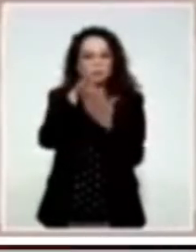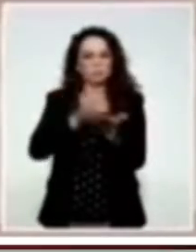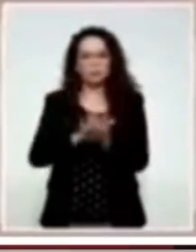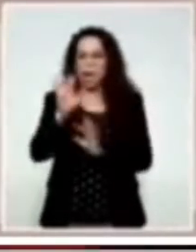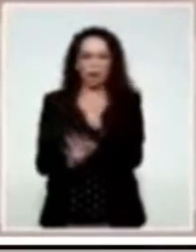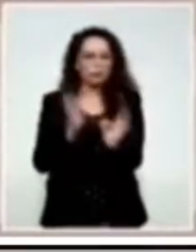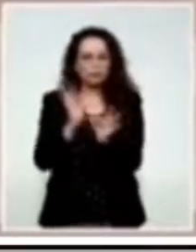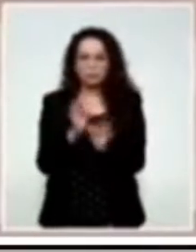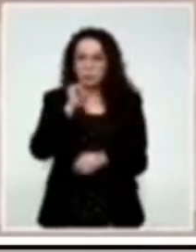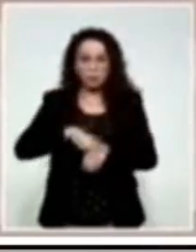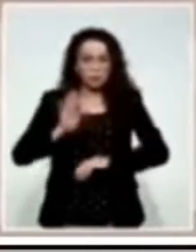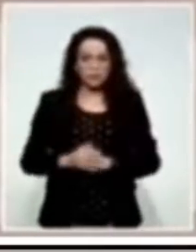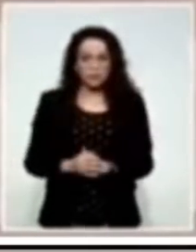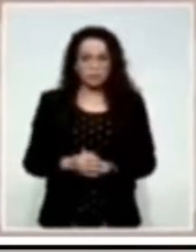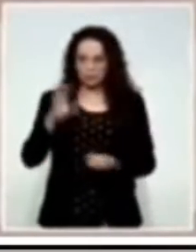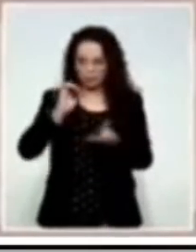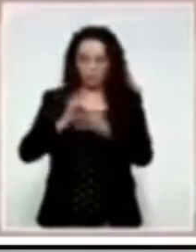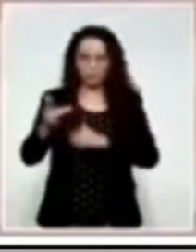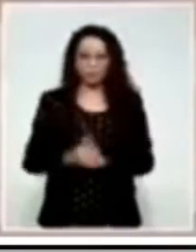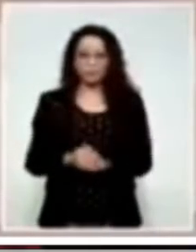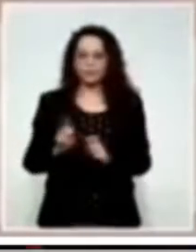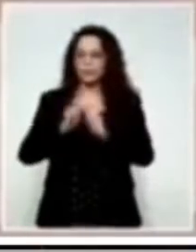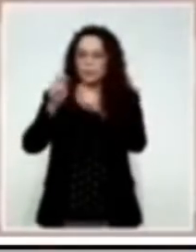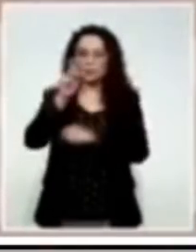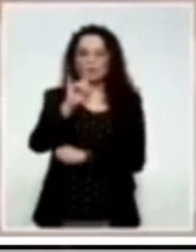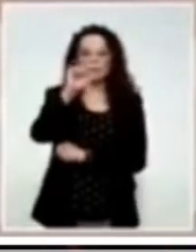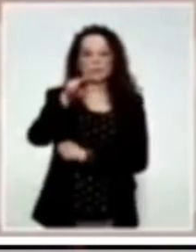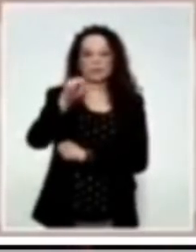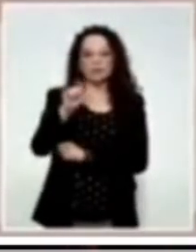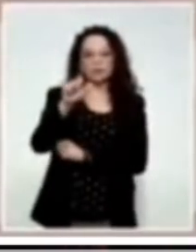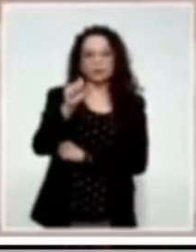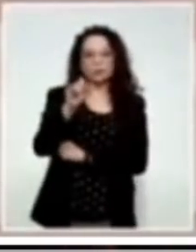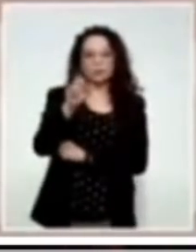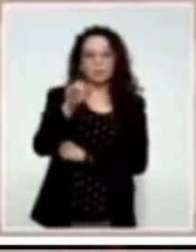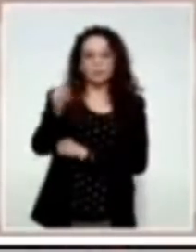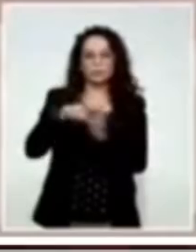Muchas gracias, señor. Continuamos con Diana Lastiri del Universal.